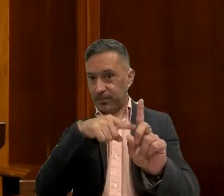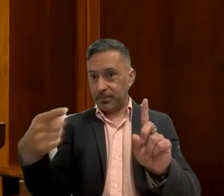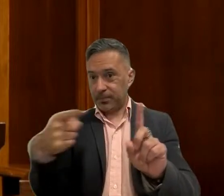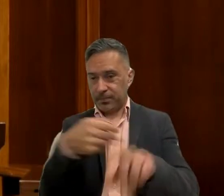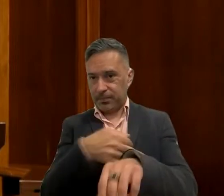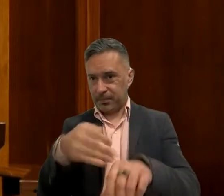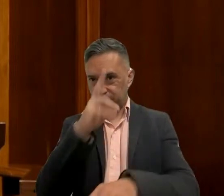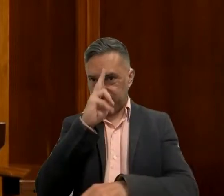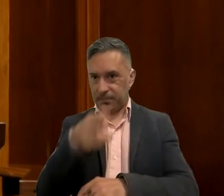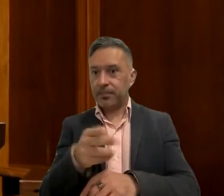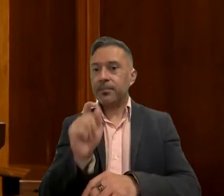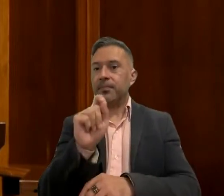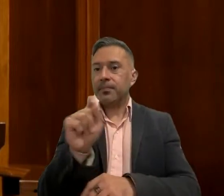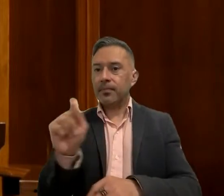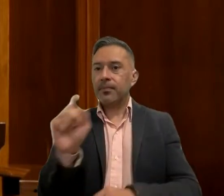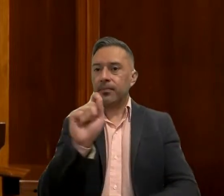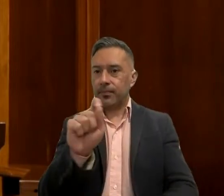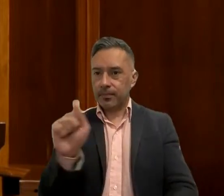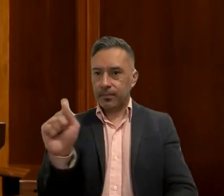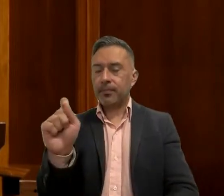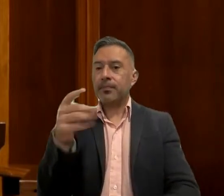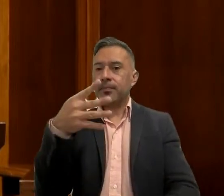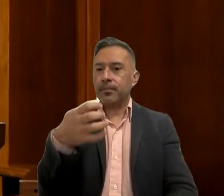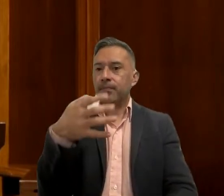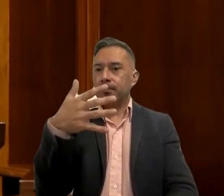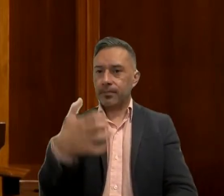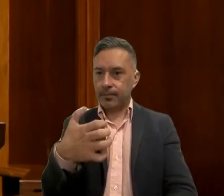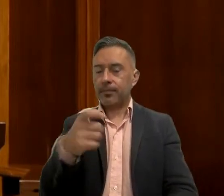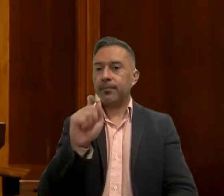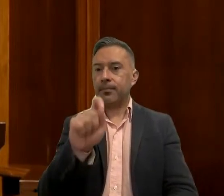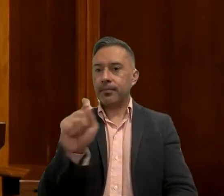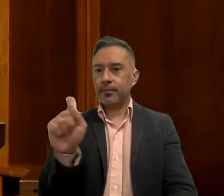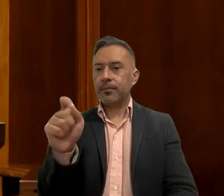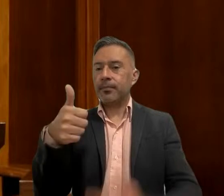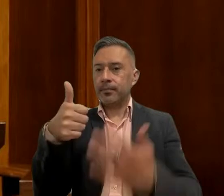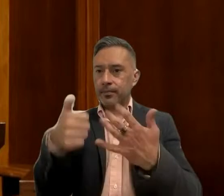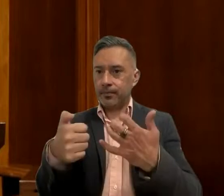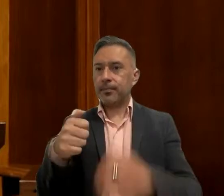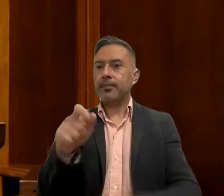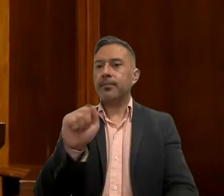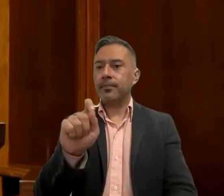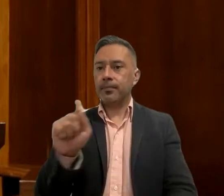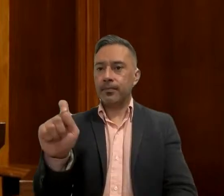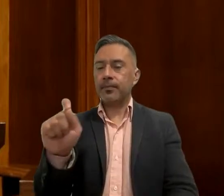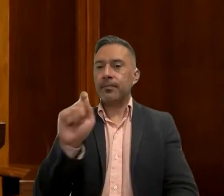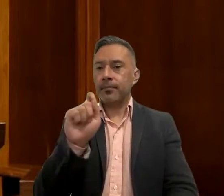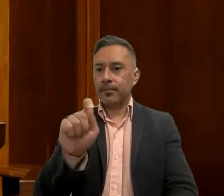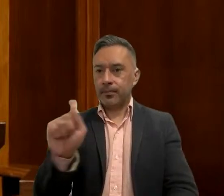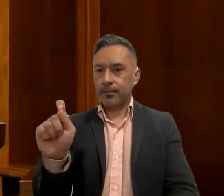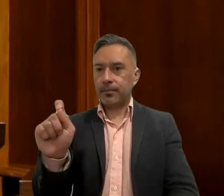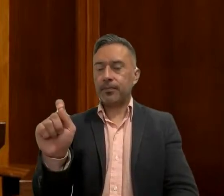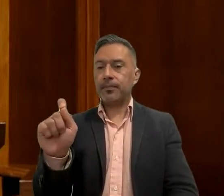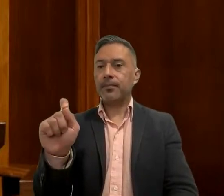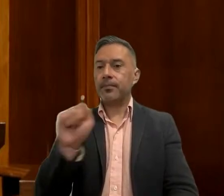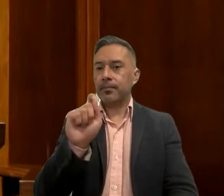suspensivos, cuarta y quinta, puntos suspensivos, sexta, puntos suspensivos,